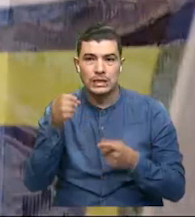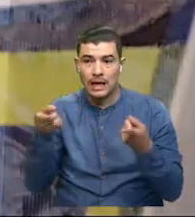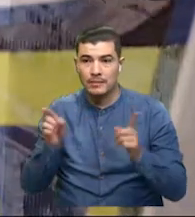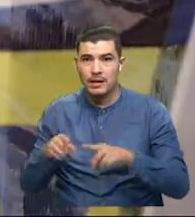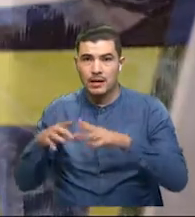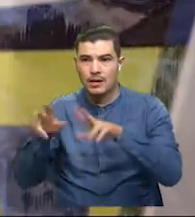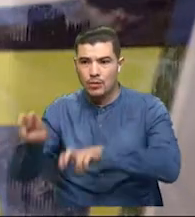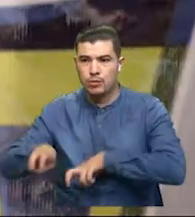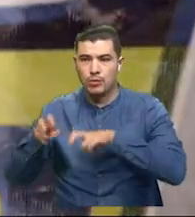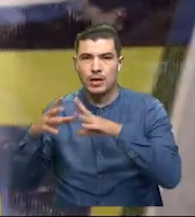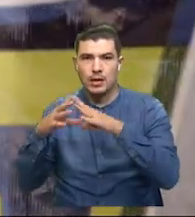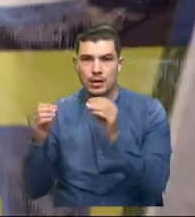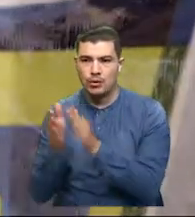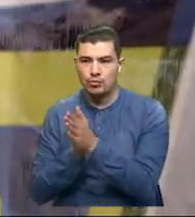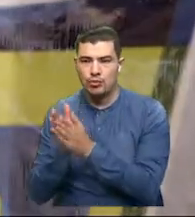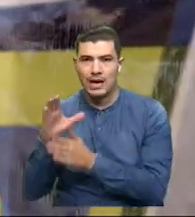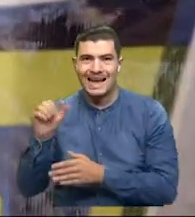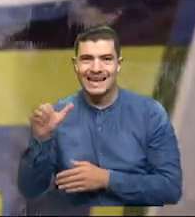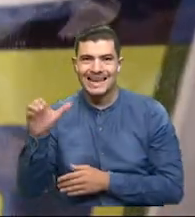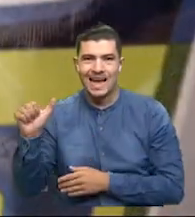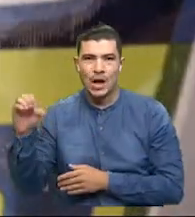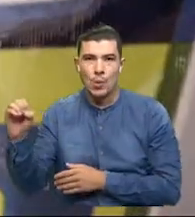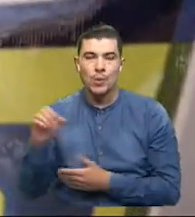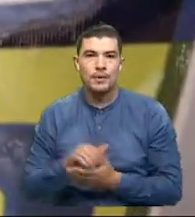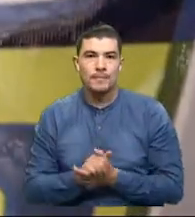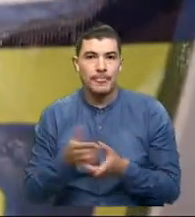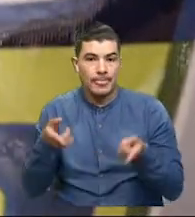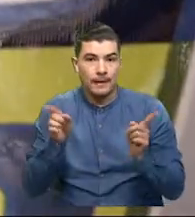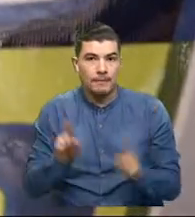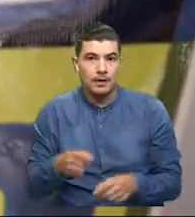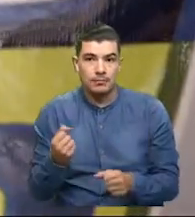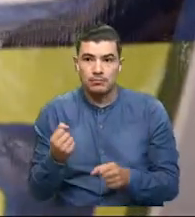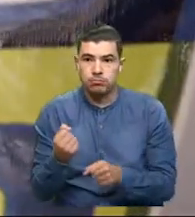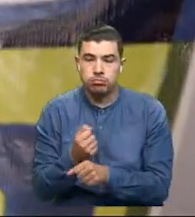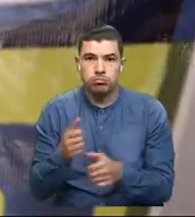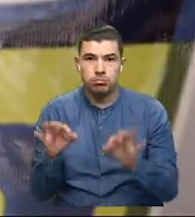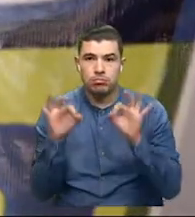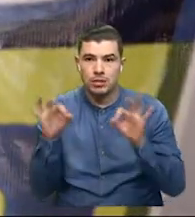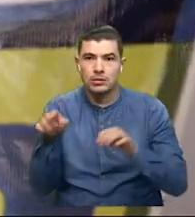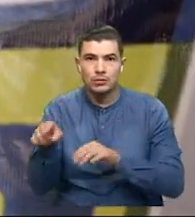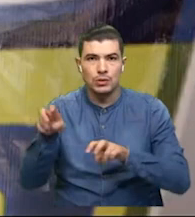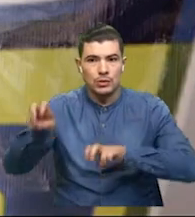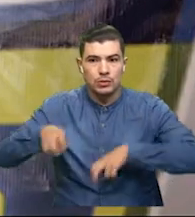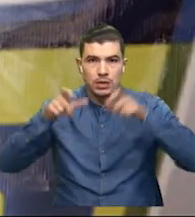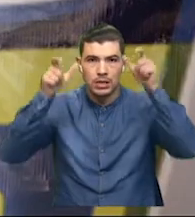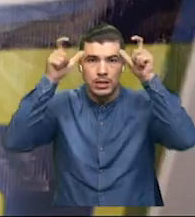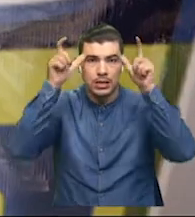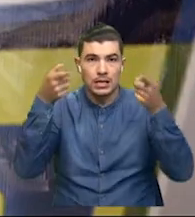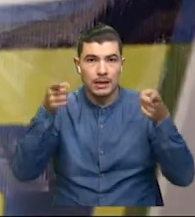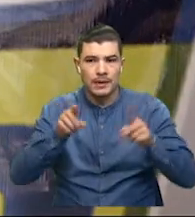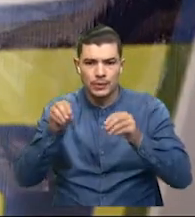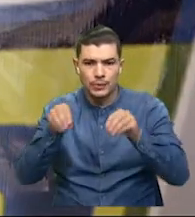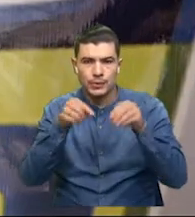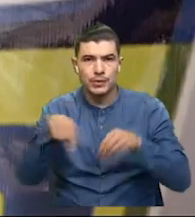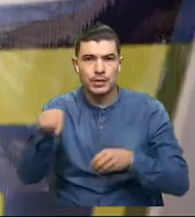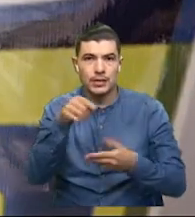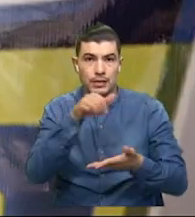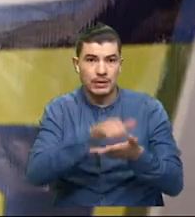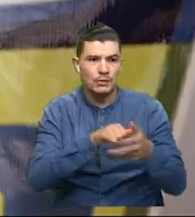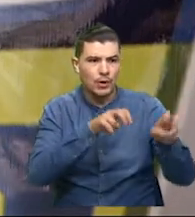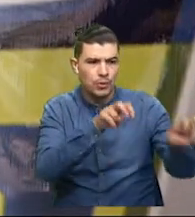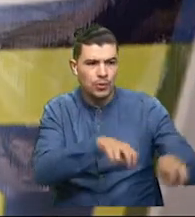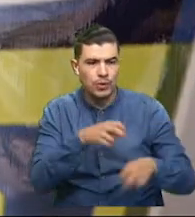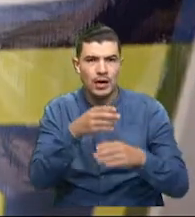como lo decíamos, con esas expectativas, en la eficiencia que se tiene a través de la ganadería, pero obviamente también aquí tenemos